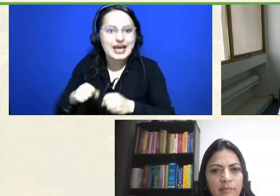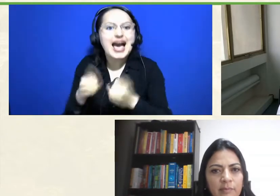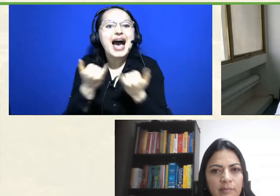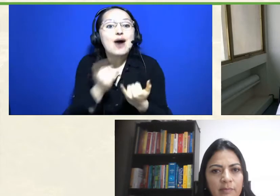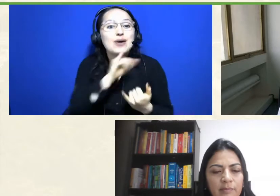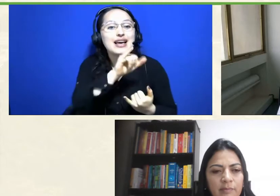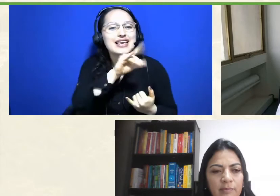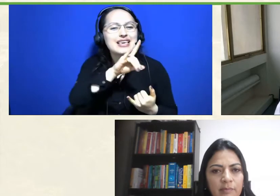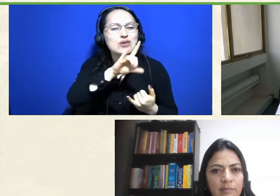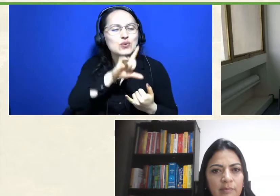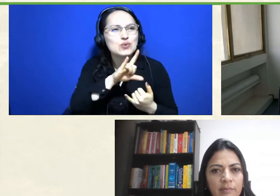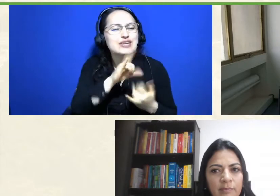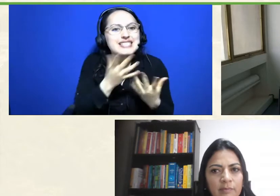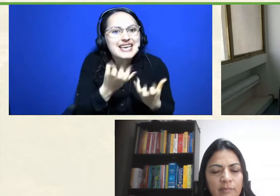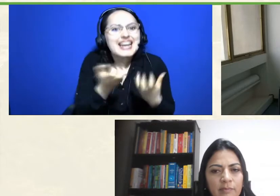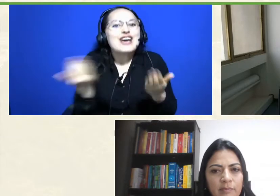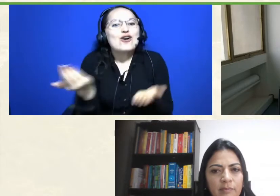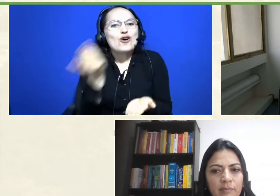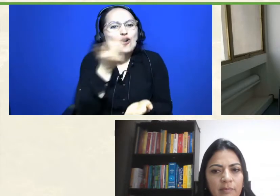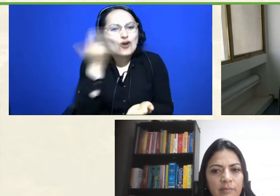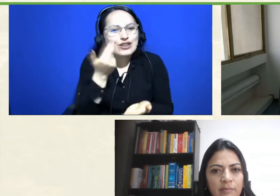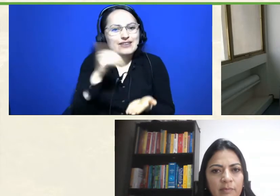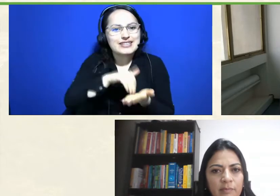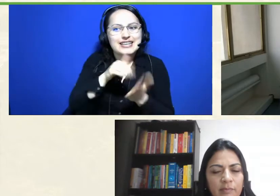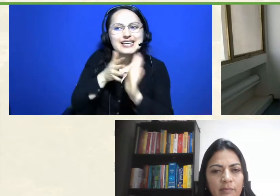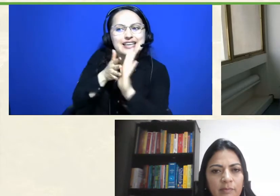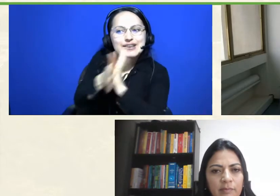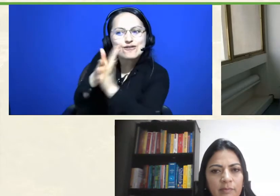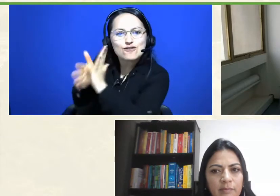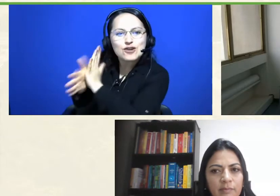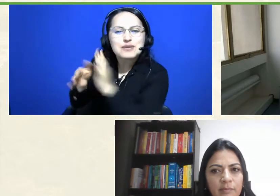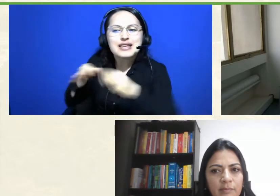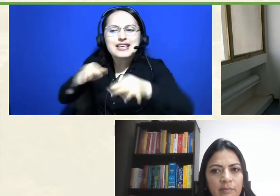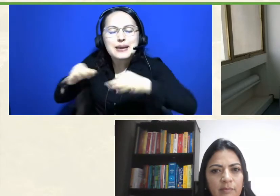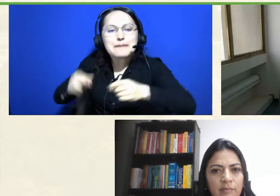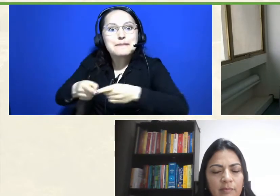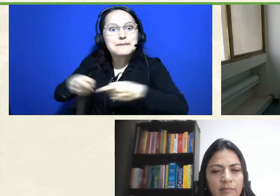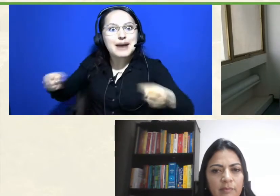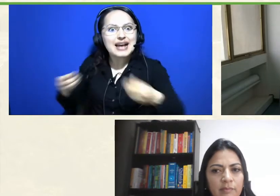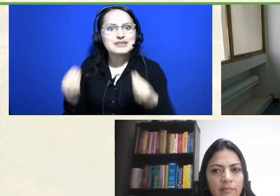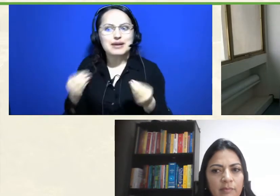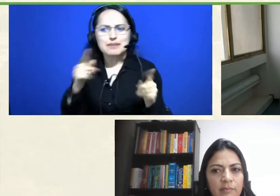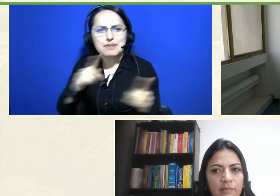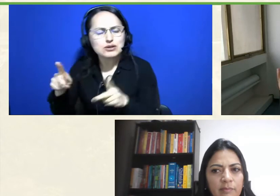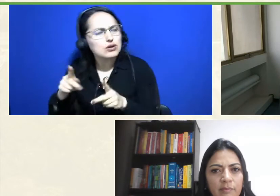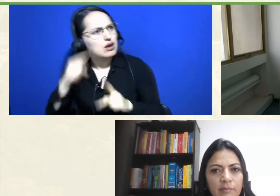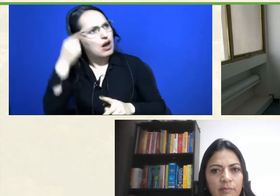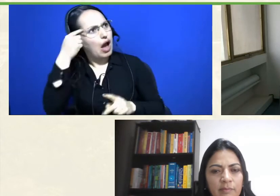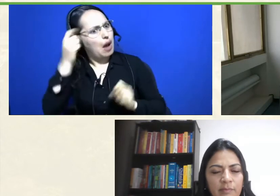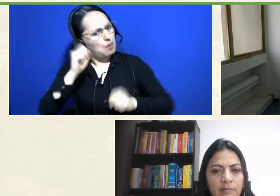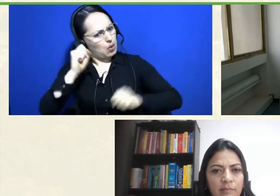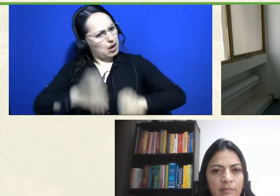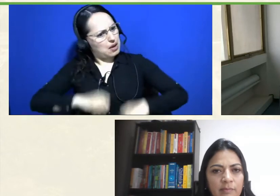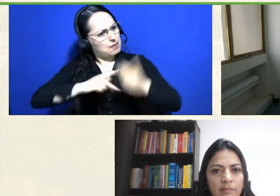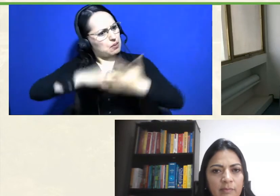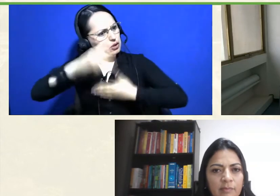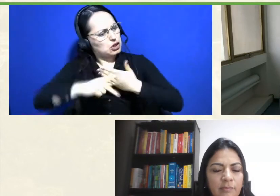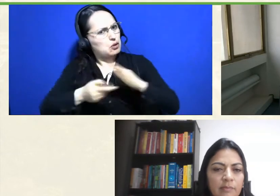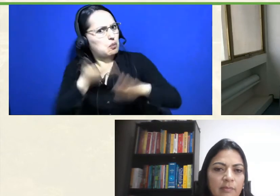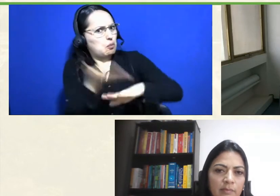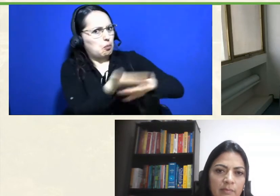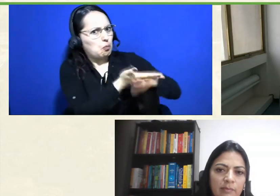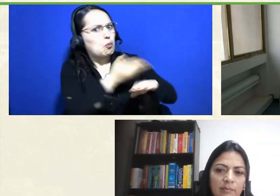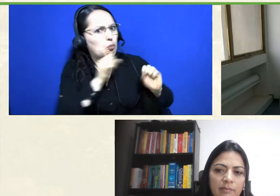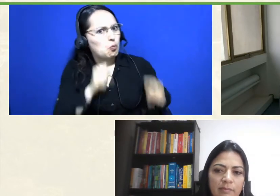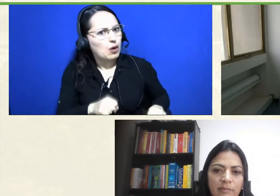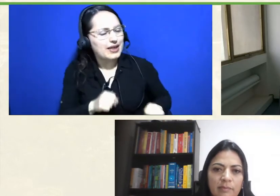es relanzarlo, presentarlo de una manera mucho más atractiva para que las personas puedan postular los proyectos. ¿Cuáles proyectos? En esta primera